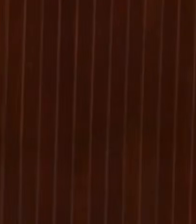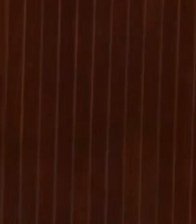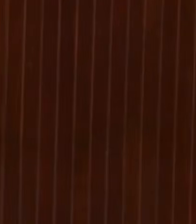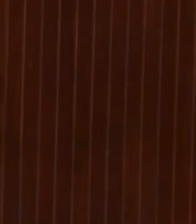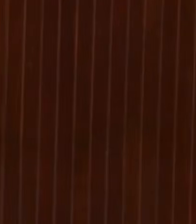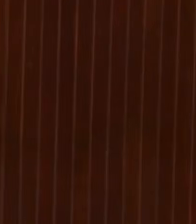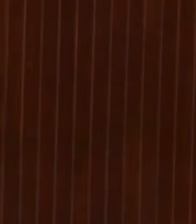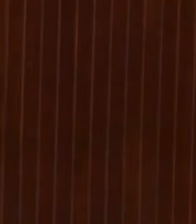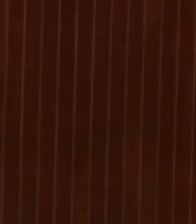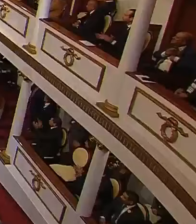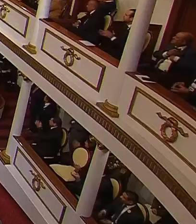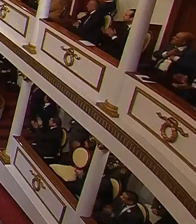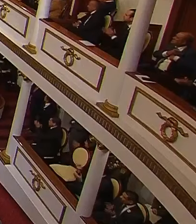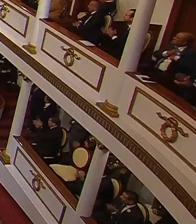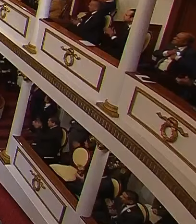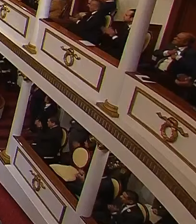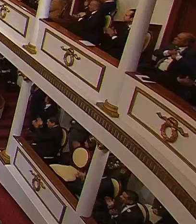se vende.